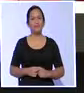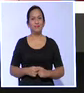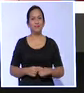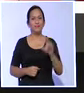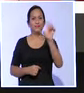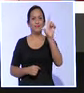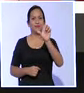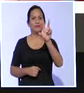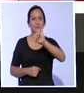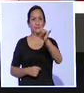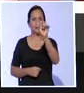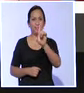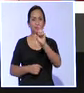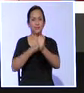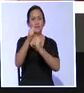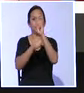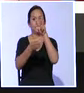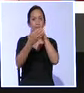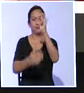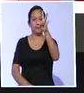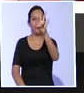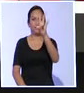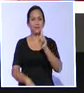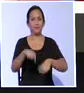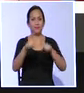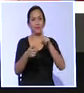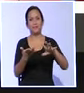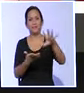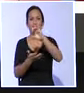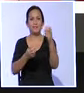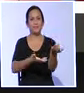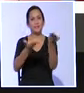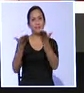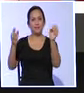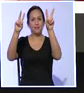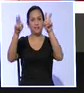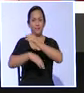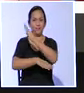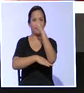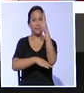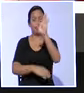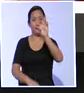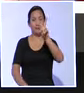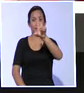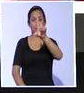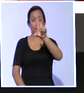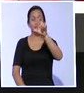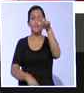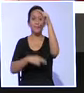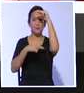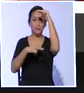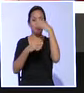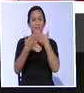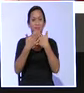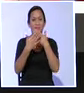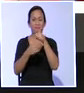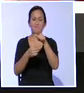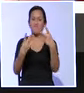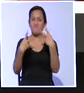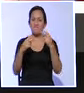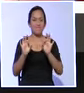lunes 3 de julio de 2017 amigas y amigos bienvenidos todos a la emisión estelar de tvn noticias gracias a quienes nos